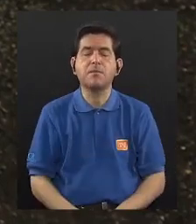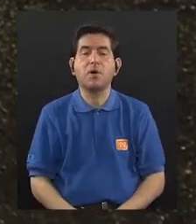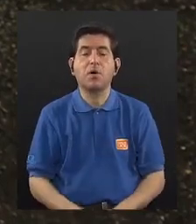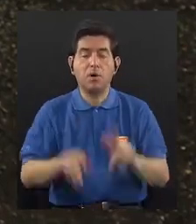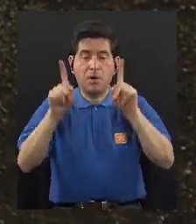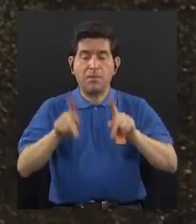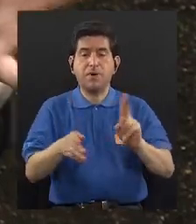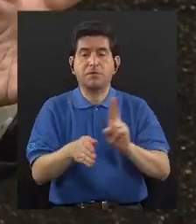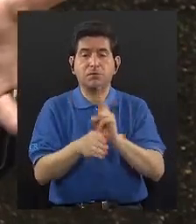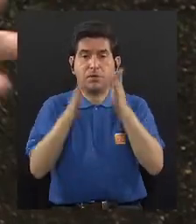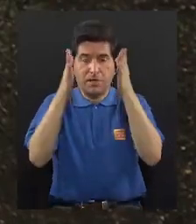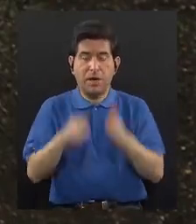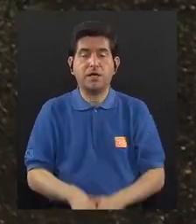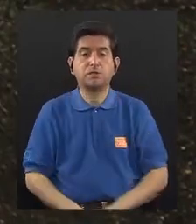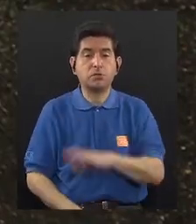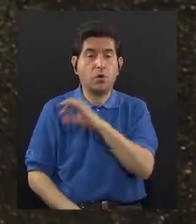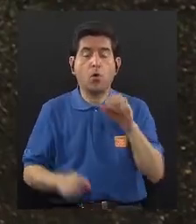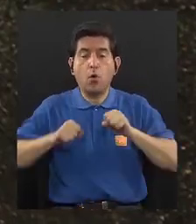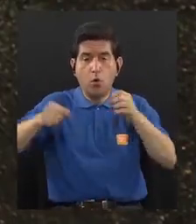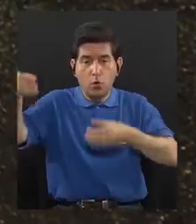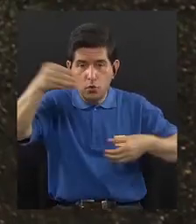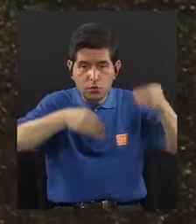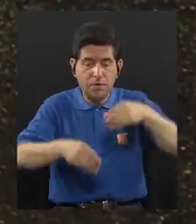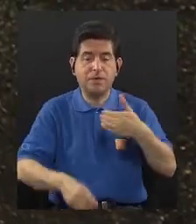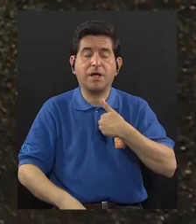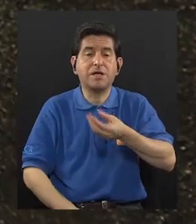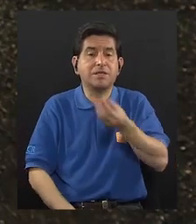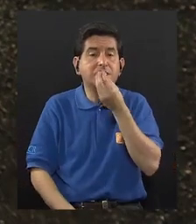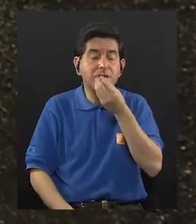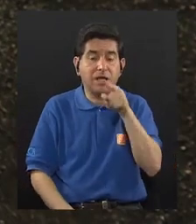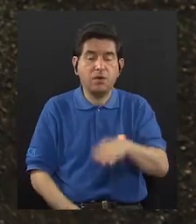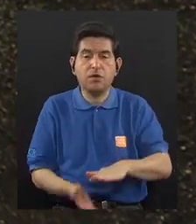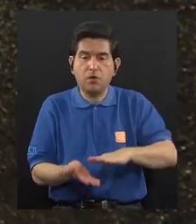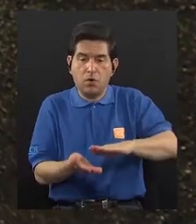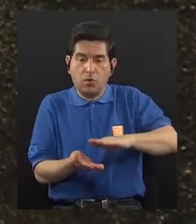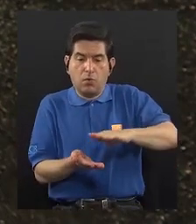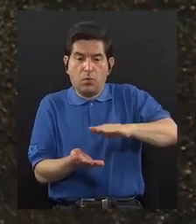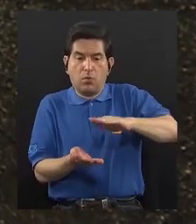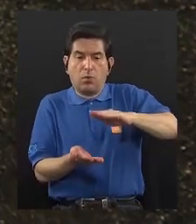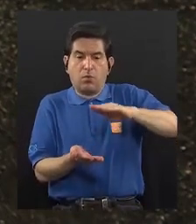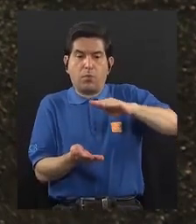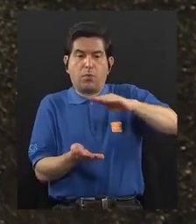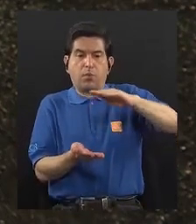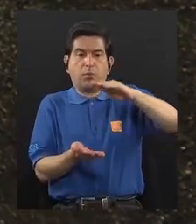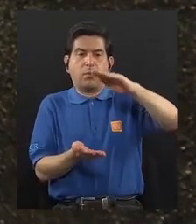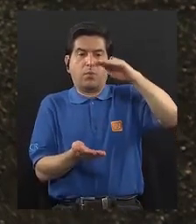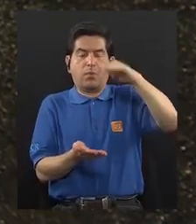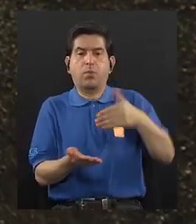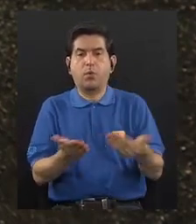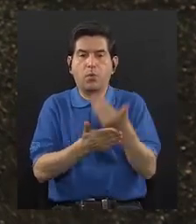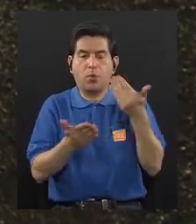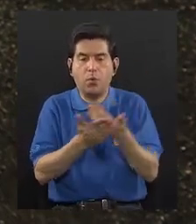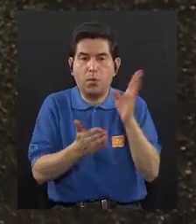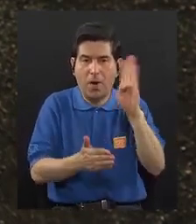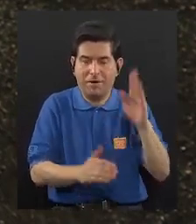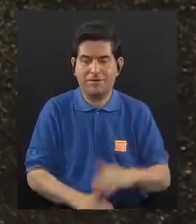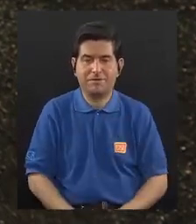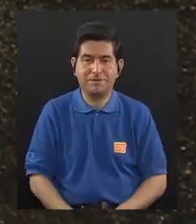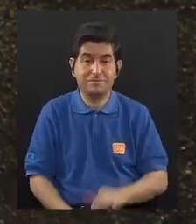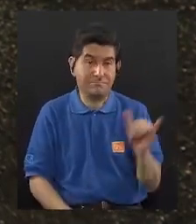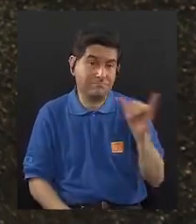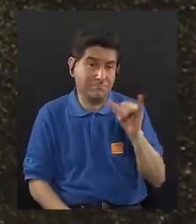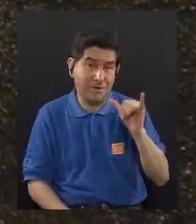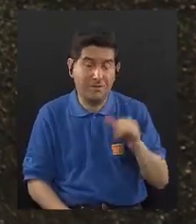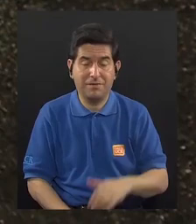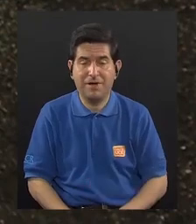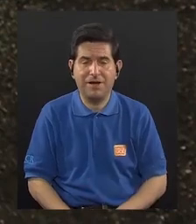pacientes o bien en un supermercado o una región donde se tienen alimentos eso va a ir aumentando la carga que va llegando de bacterias y